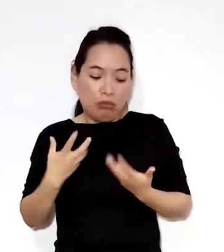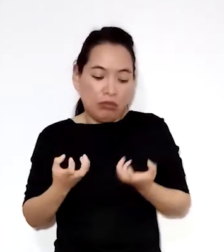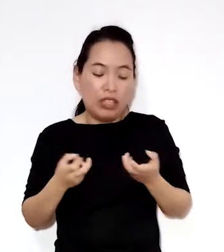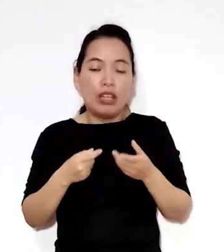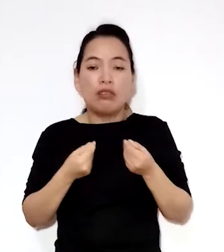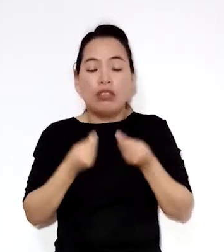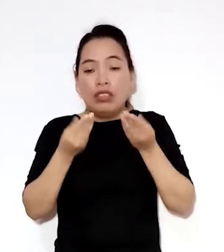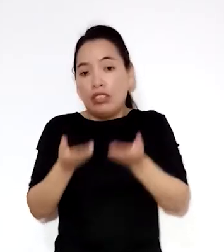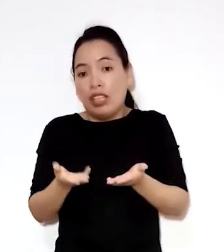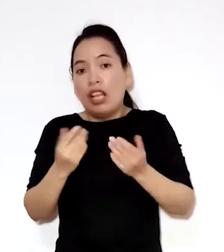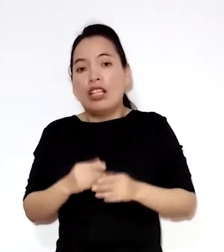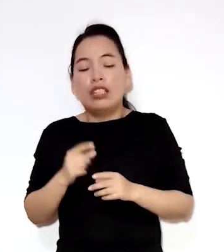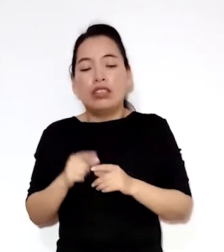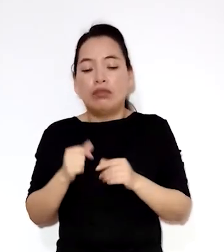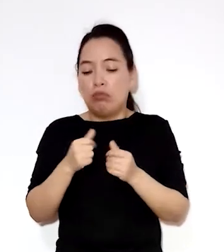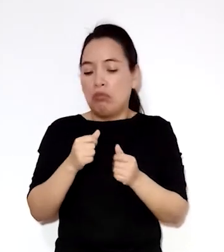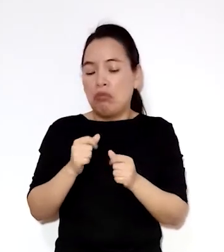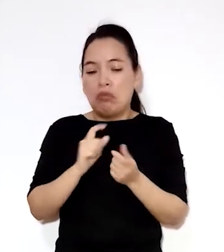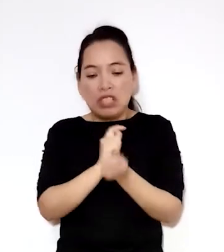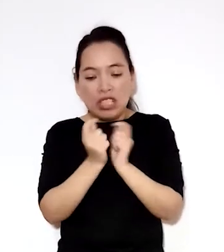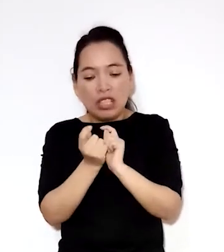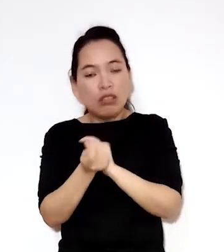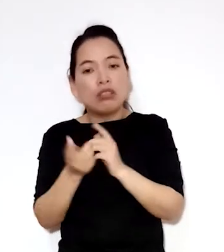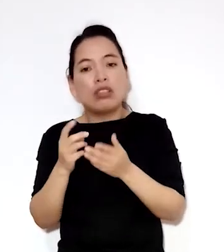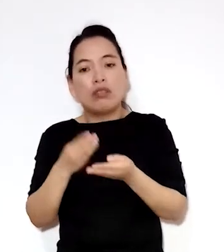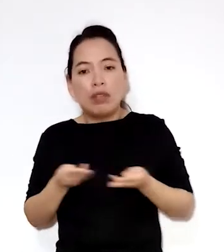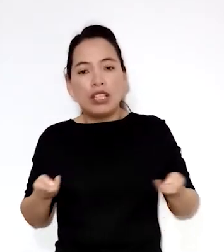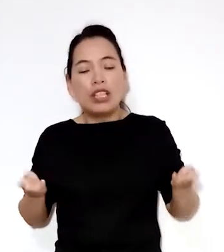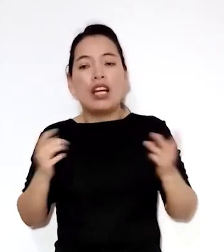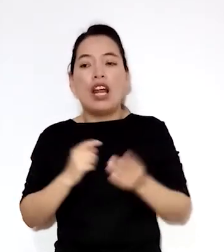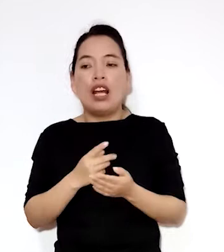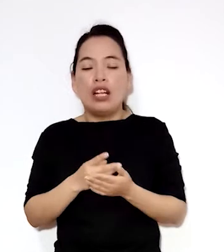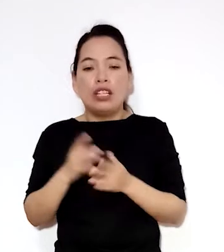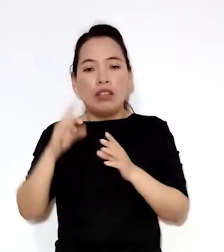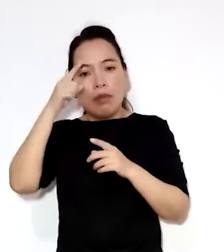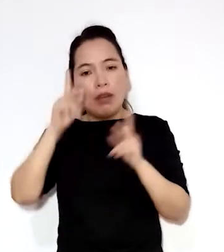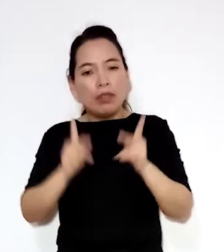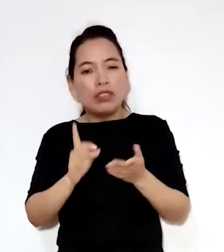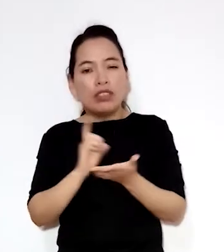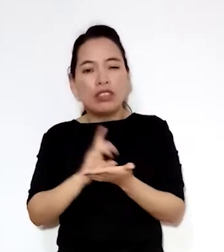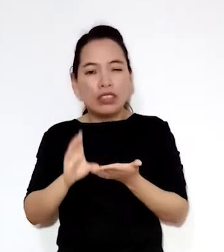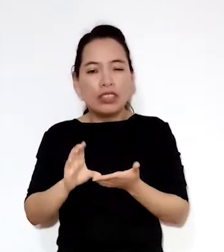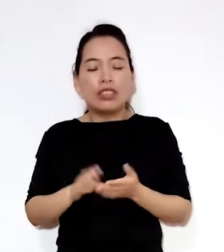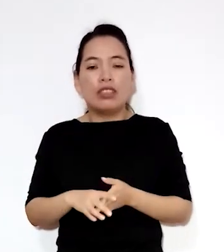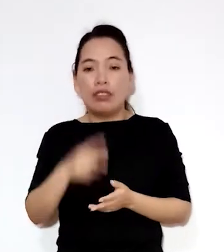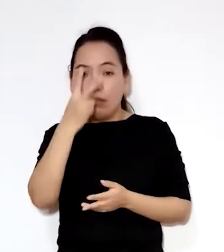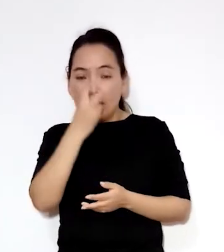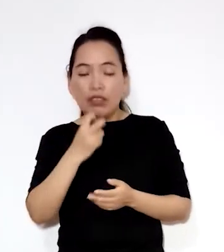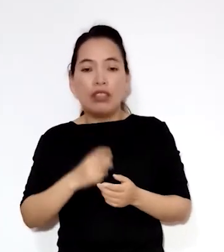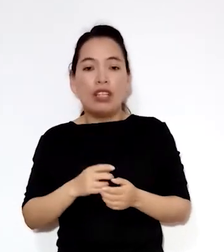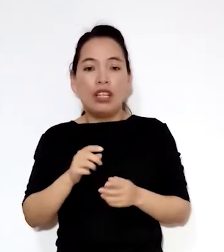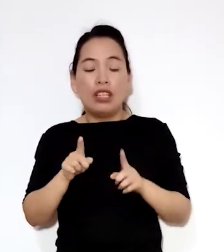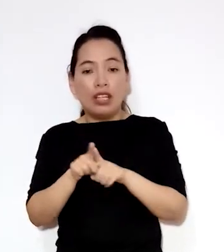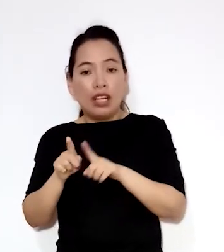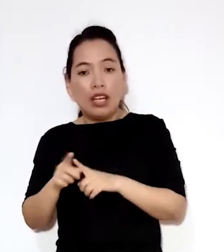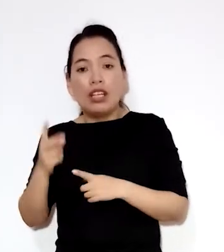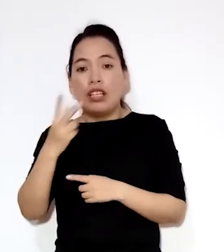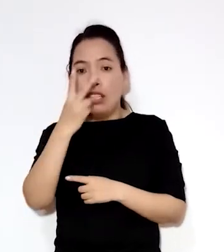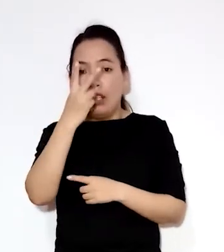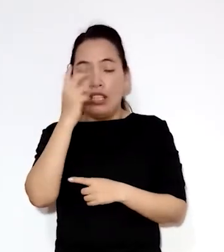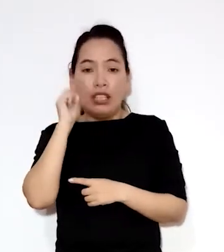sean factibles centros de recurso y producción de materiales educativos para las personas con discapacidad visual y